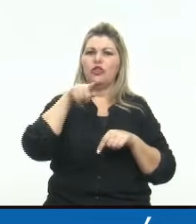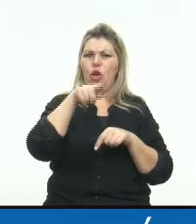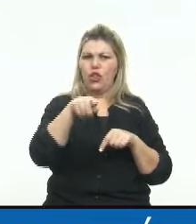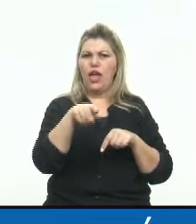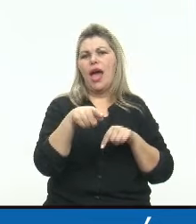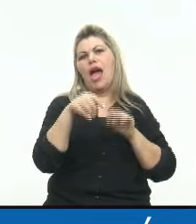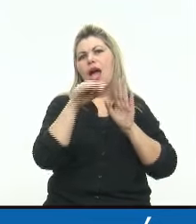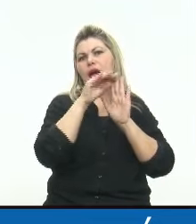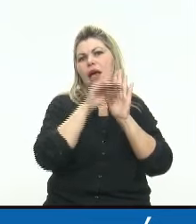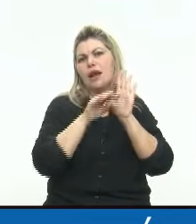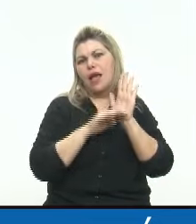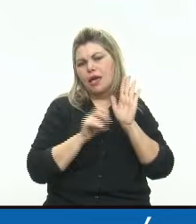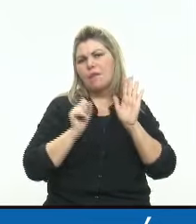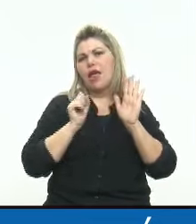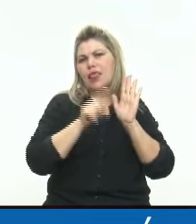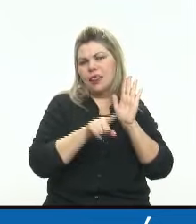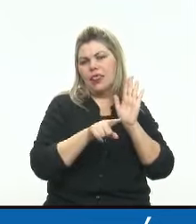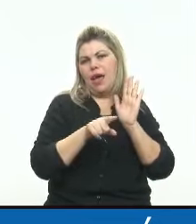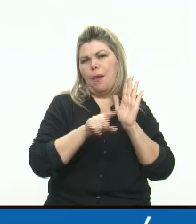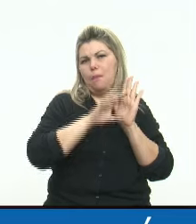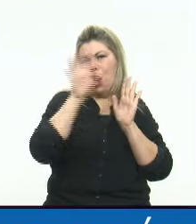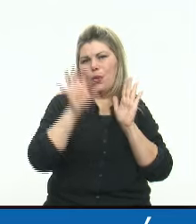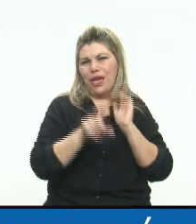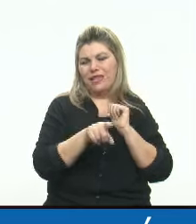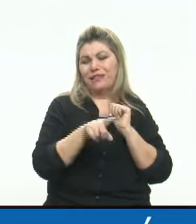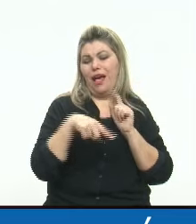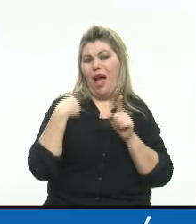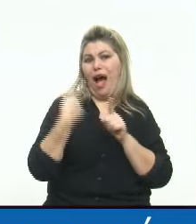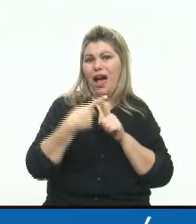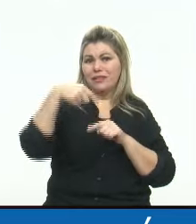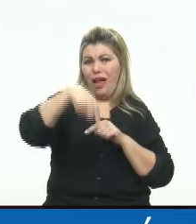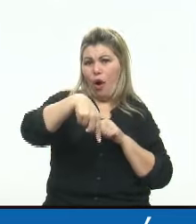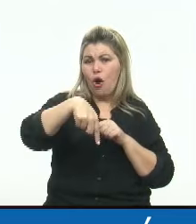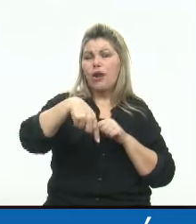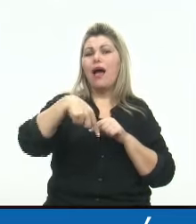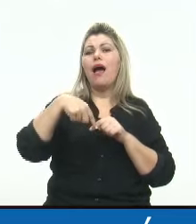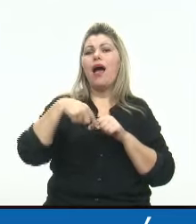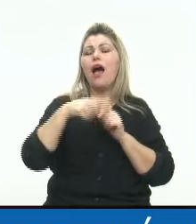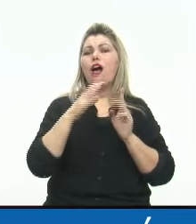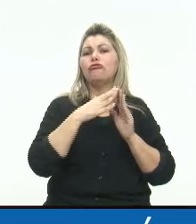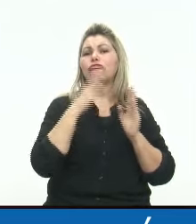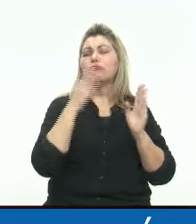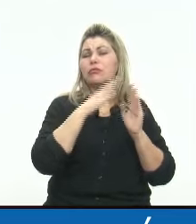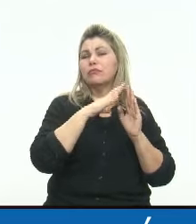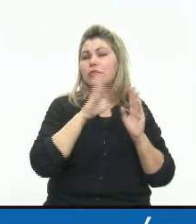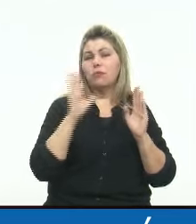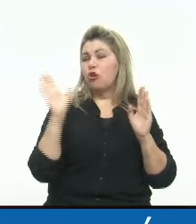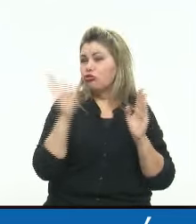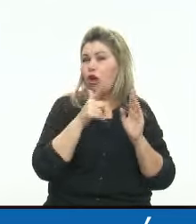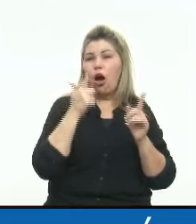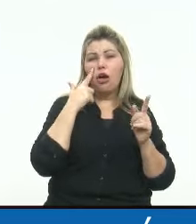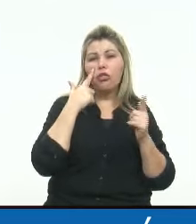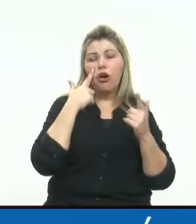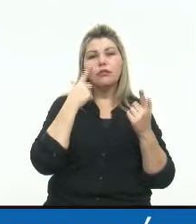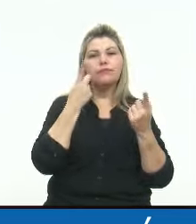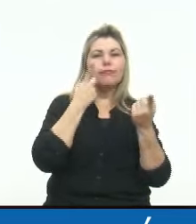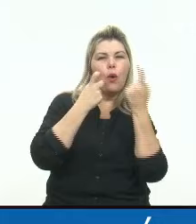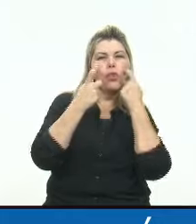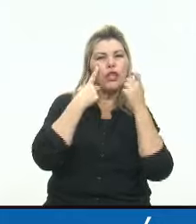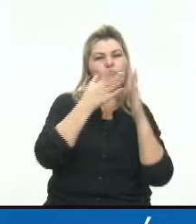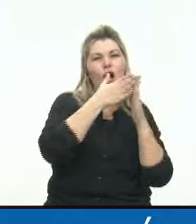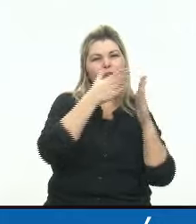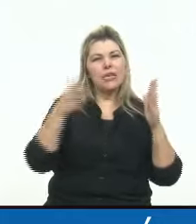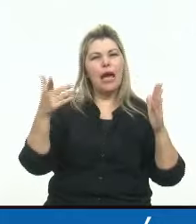regímenes previsionales provinciales. A la fecha, se encuentran todos en procesos de auditoría para determinar el déficit inicial y